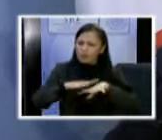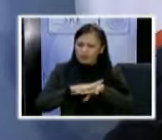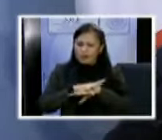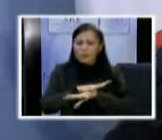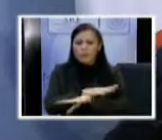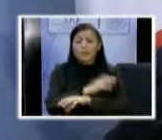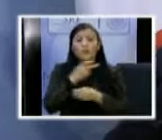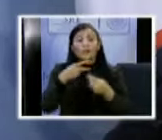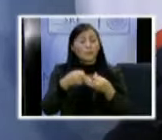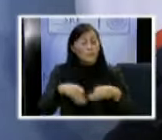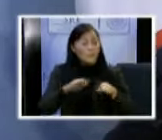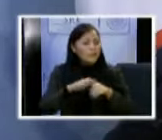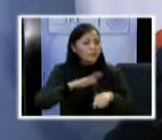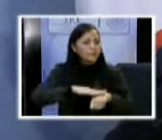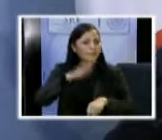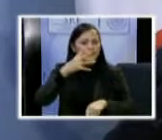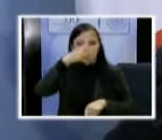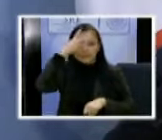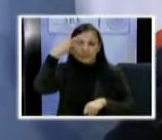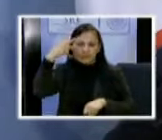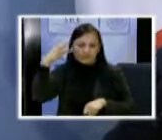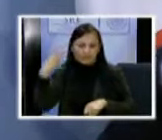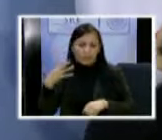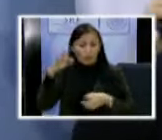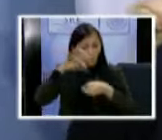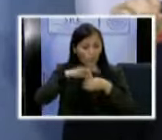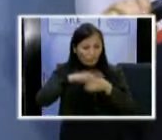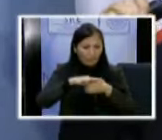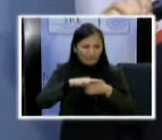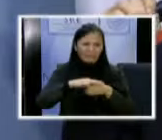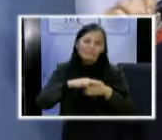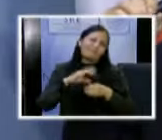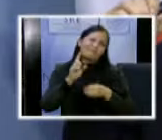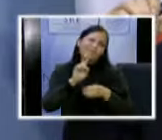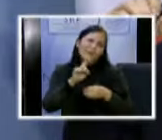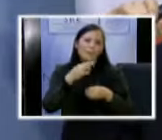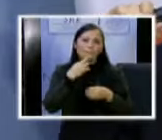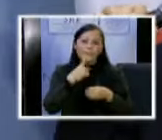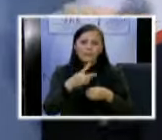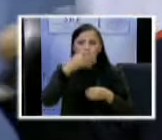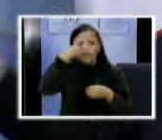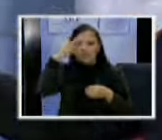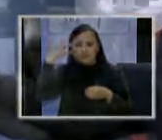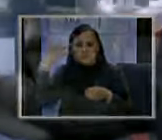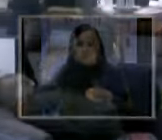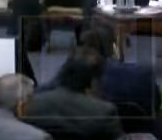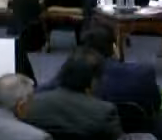importa es la credencial, posiblemente no tanto votar, y son dos cosas diferentes. Gracias.